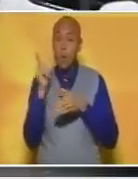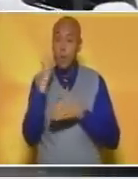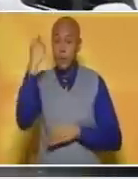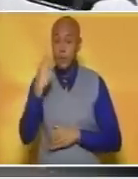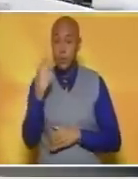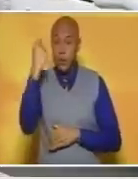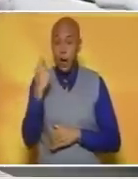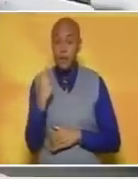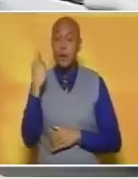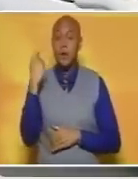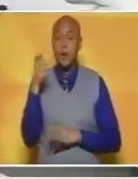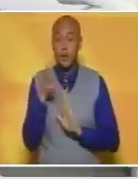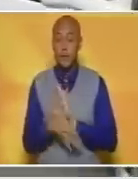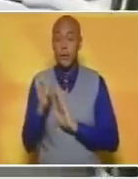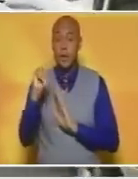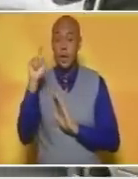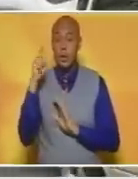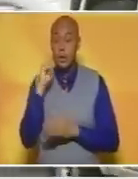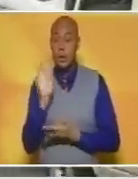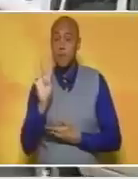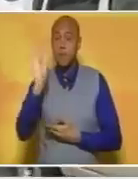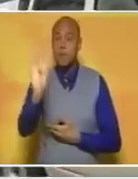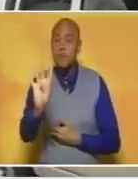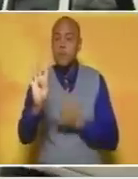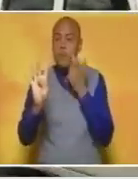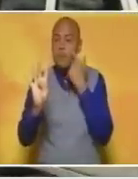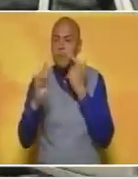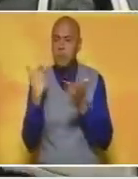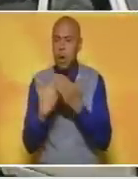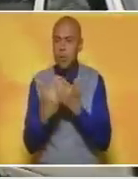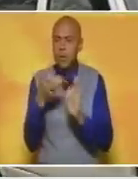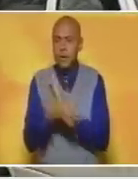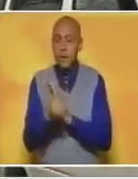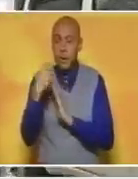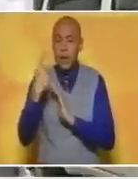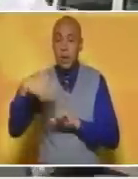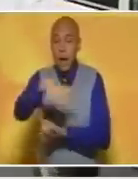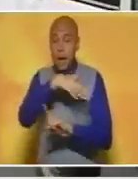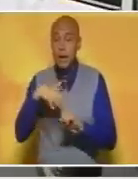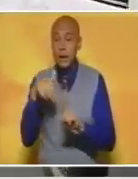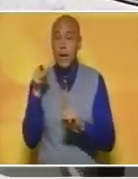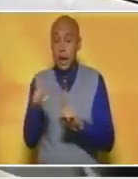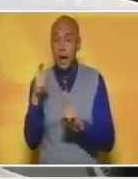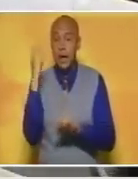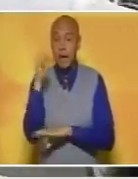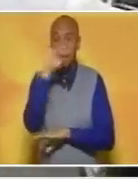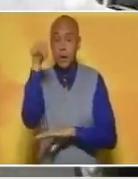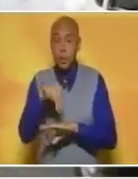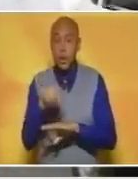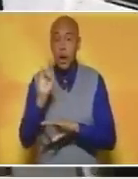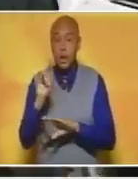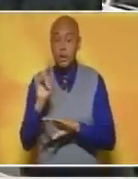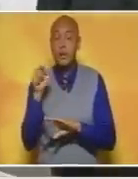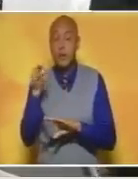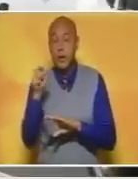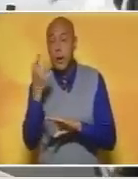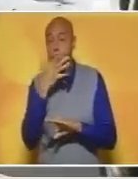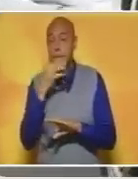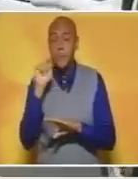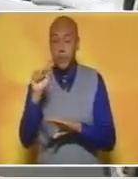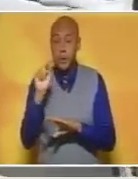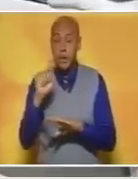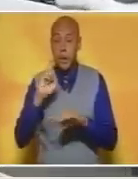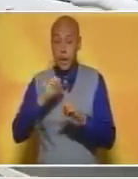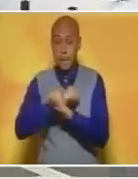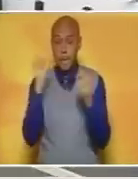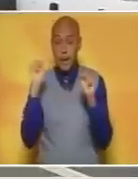diputados que fue a comprobar cuál es la situación de los alrededores del Palacio Federal Legislativo, dado que desde tempranas horas